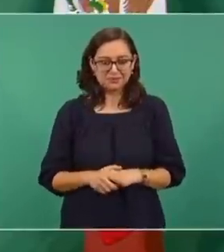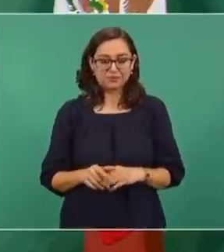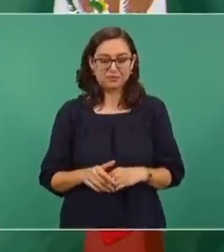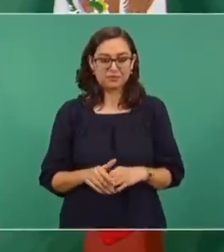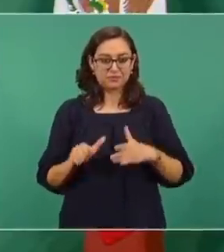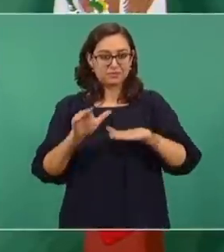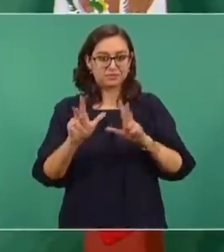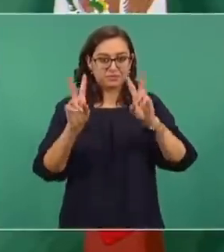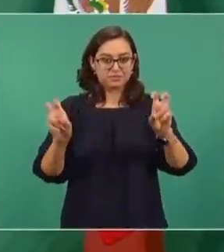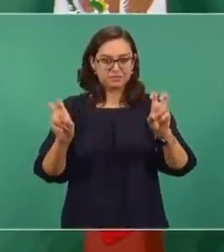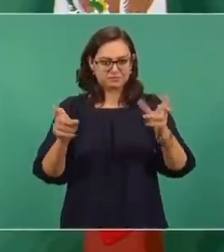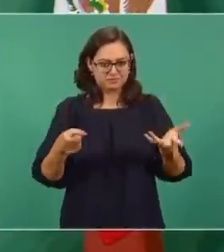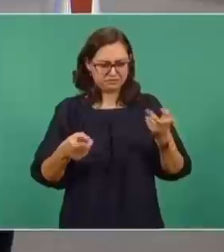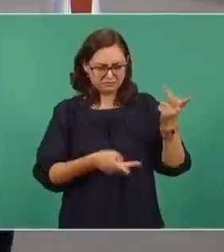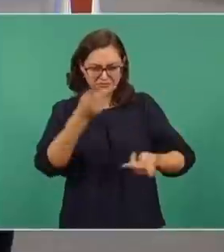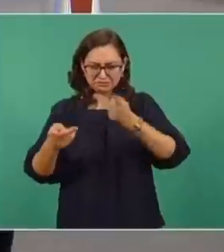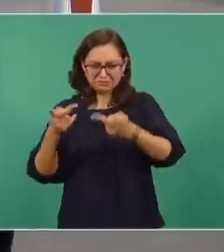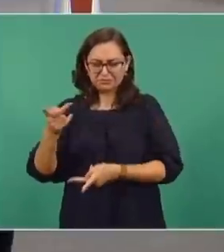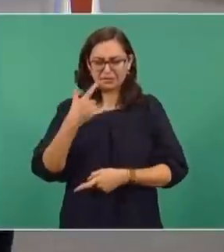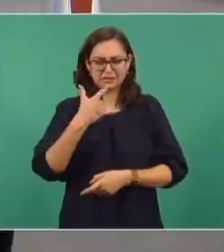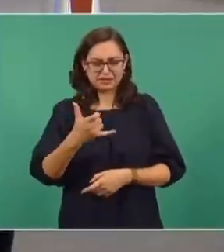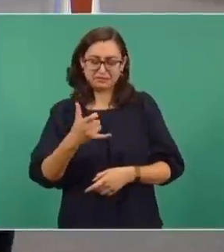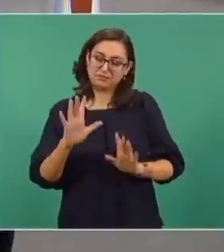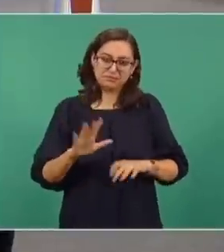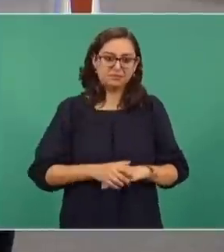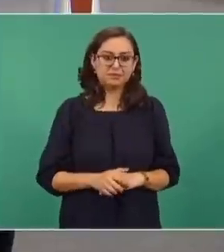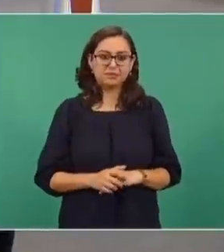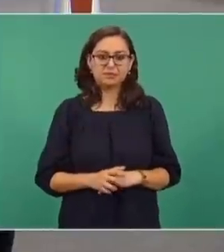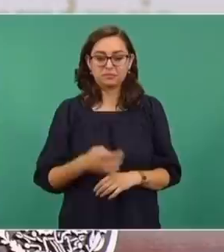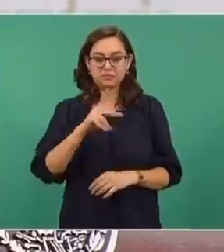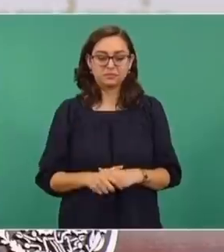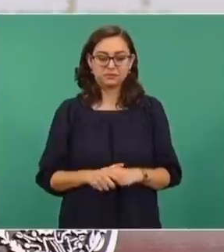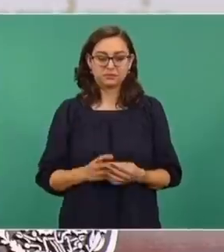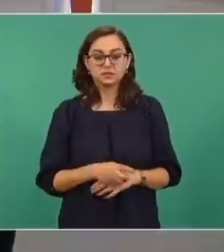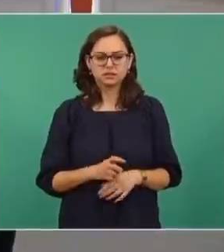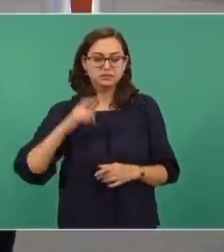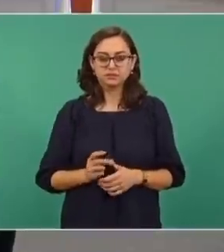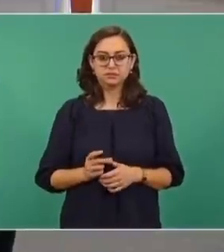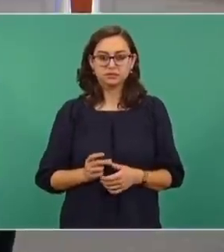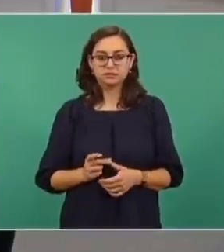acerca de esa encuesta, ¿no? Y que se valora así. Pero se respeta.